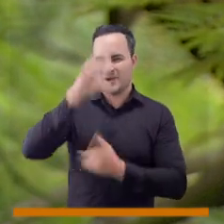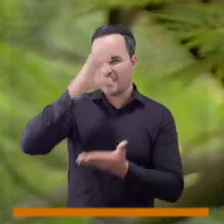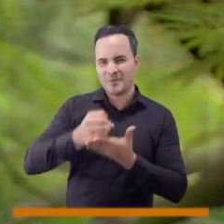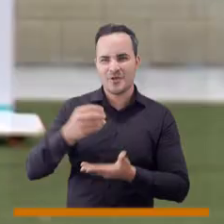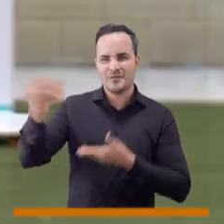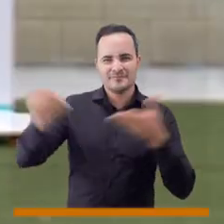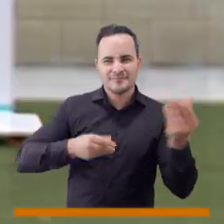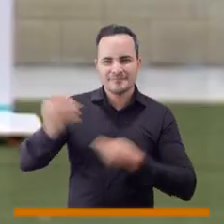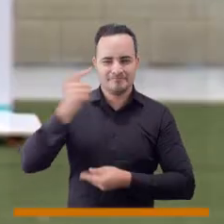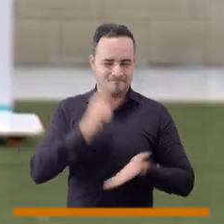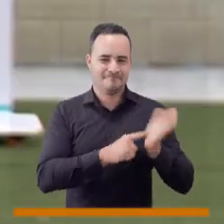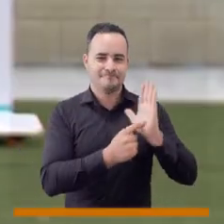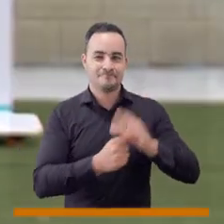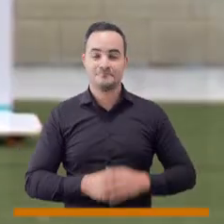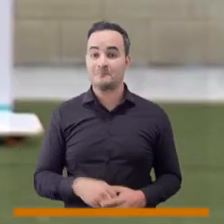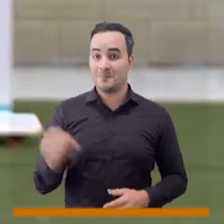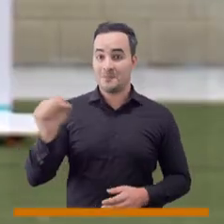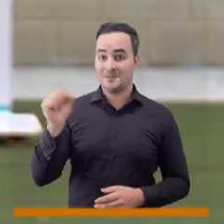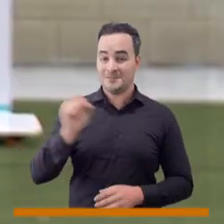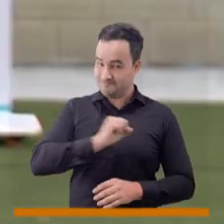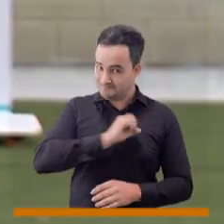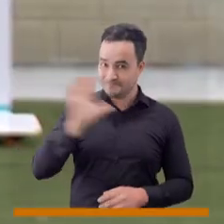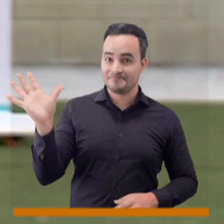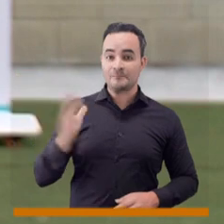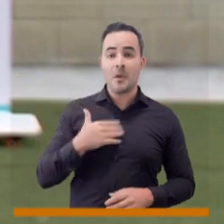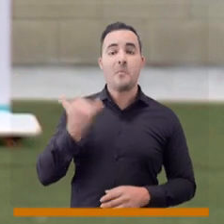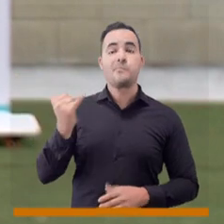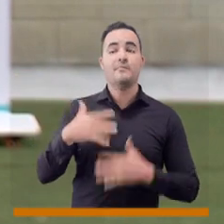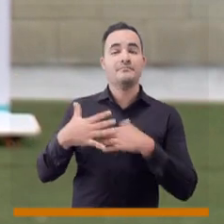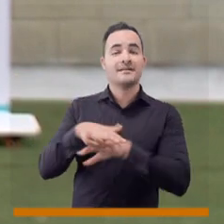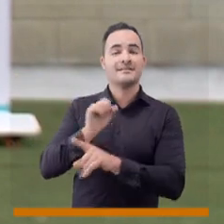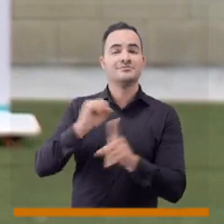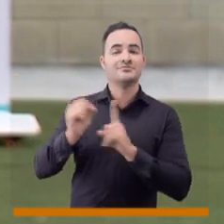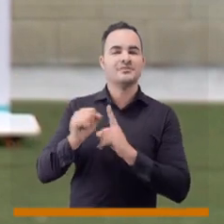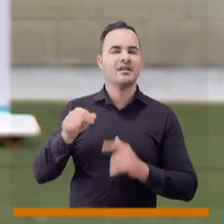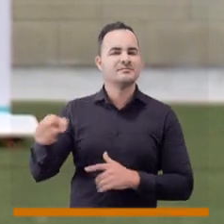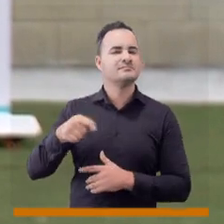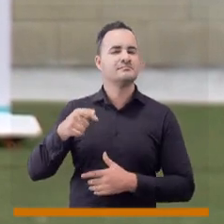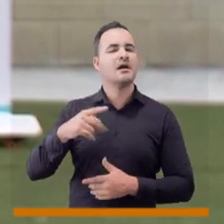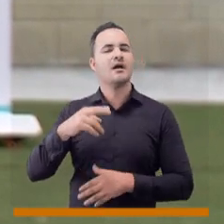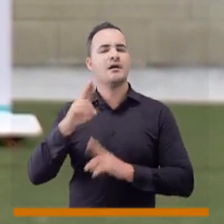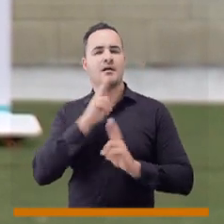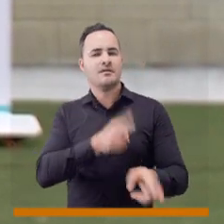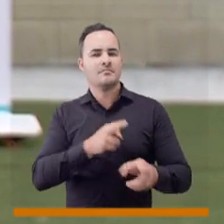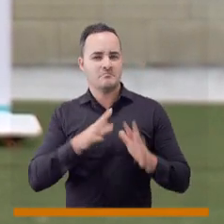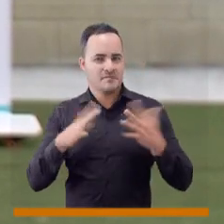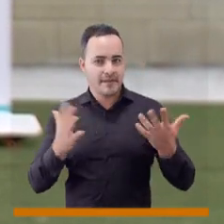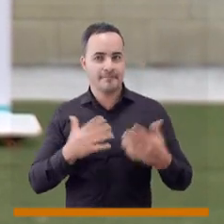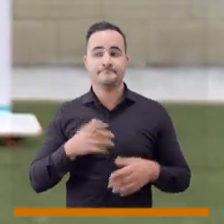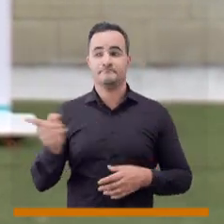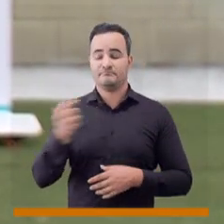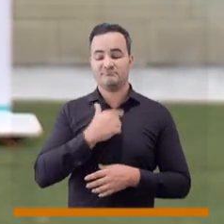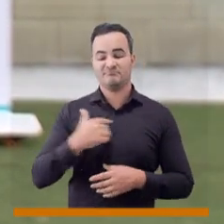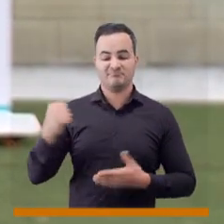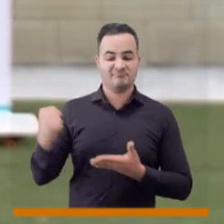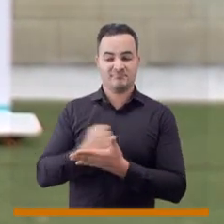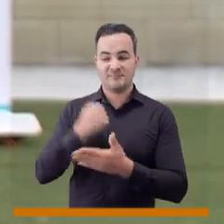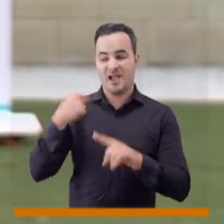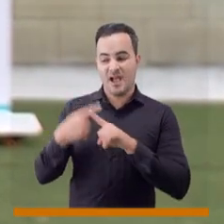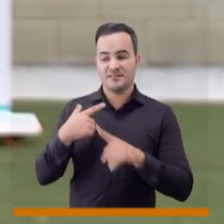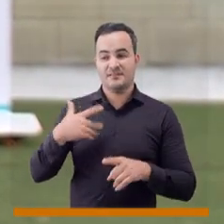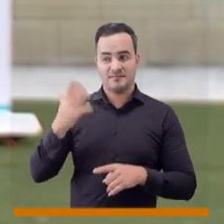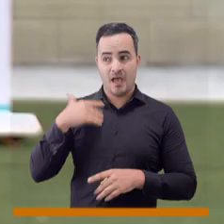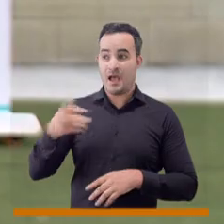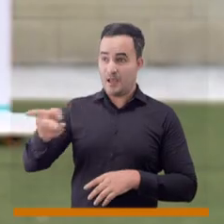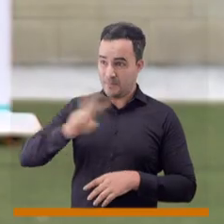sociales. Claro que sí, Catherine. Algunas respuestas que hemos encontrado en nuestras redes sociales a la pregunta, ¿por falta